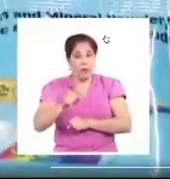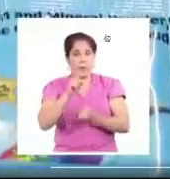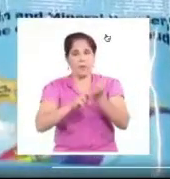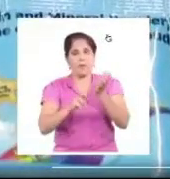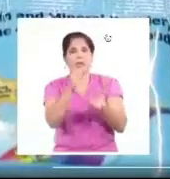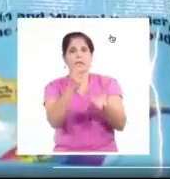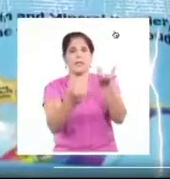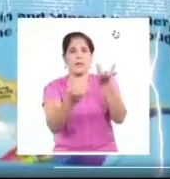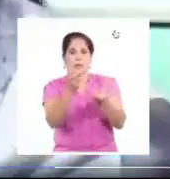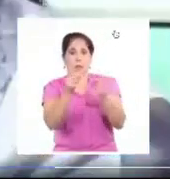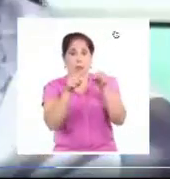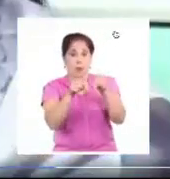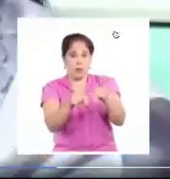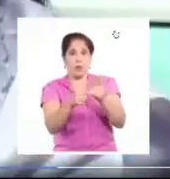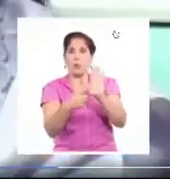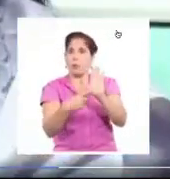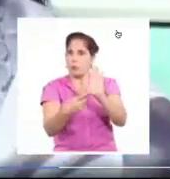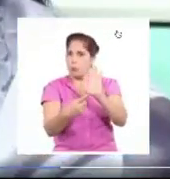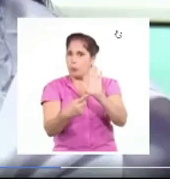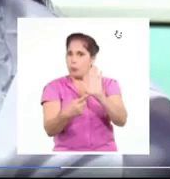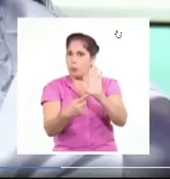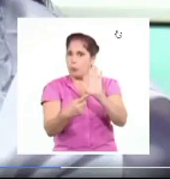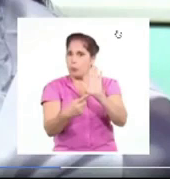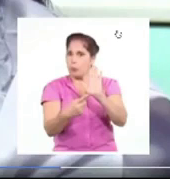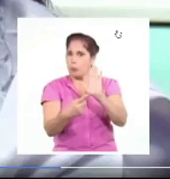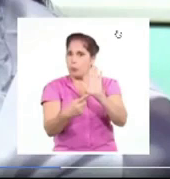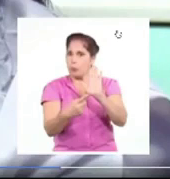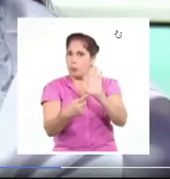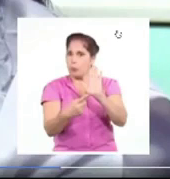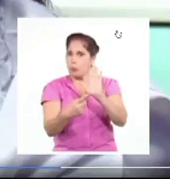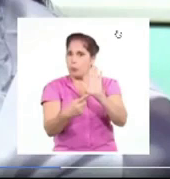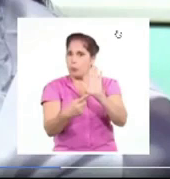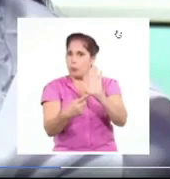Cienfuegos provincia que muestra prevalencia de anemia